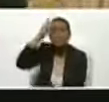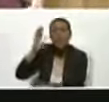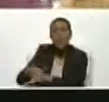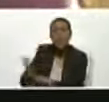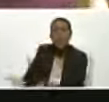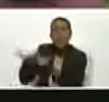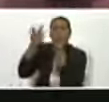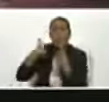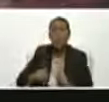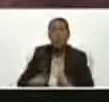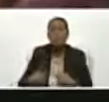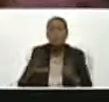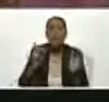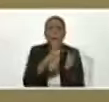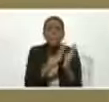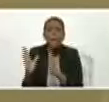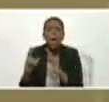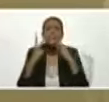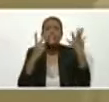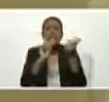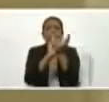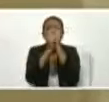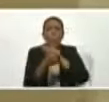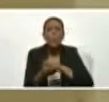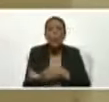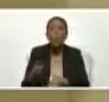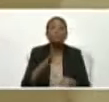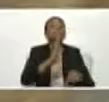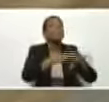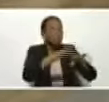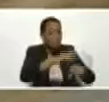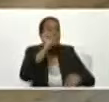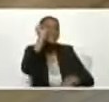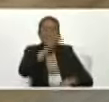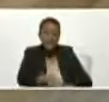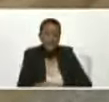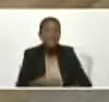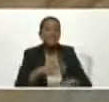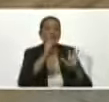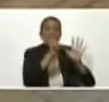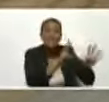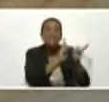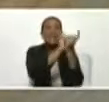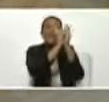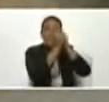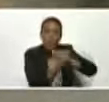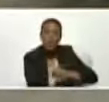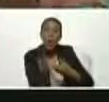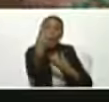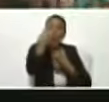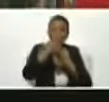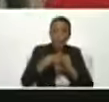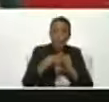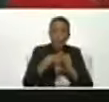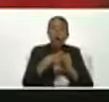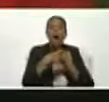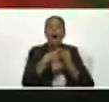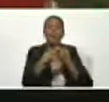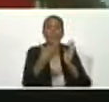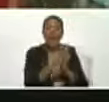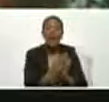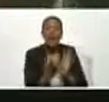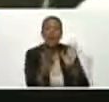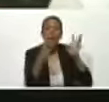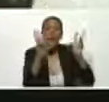favor adelante Gracias presidente sí como usted lo está señalando incorporar en la